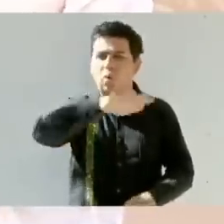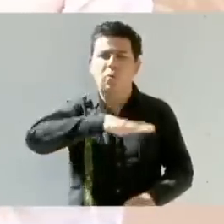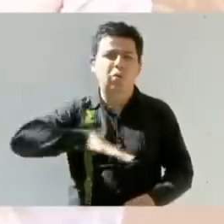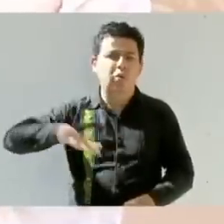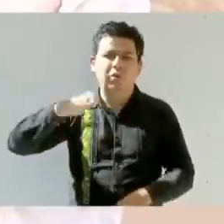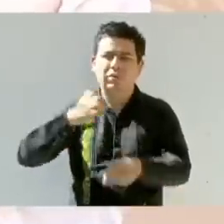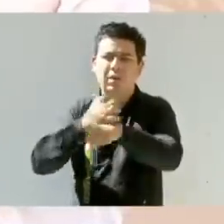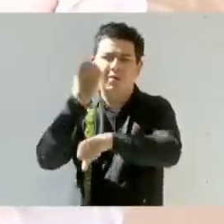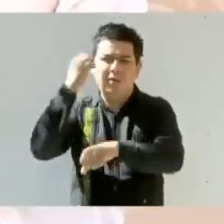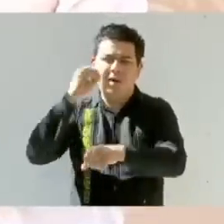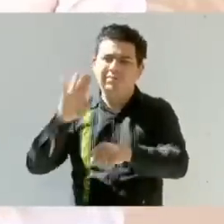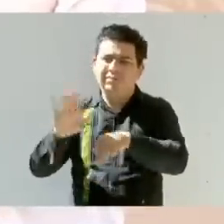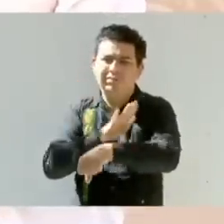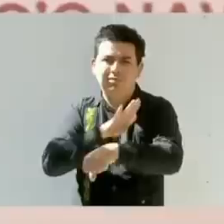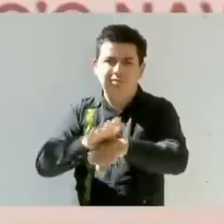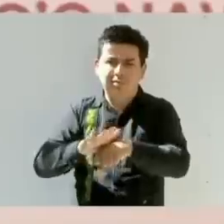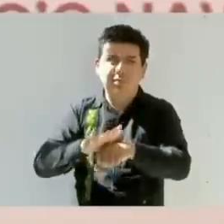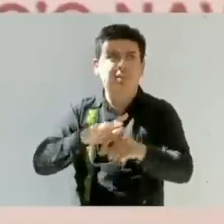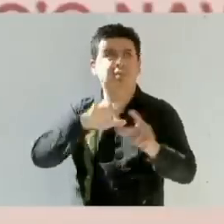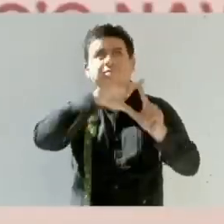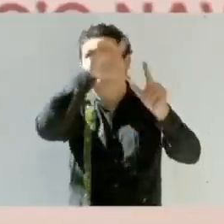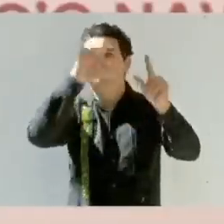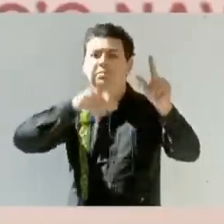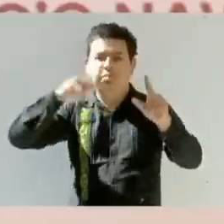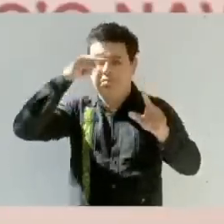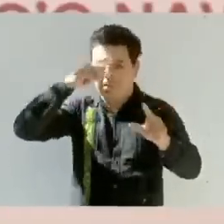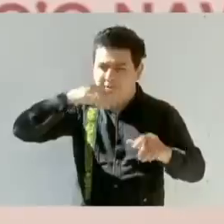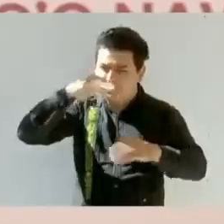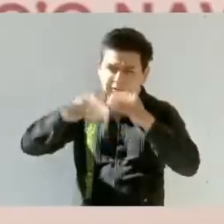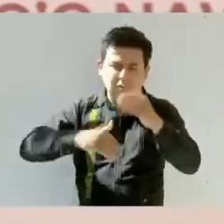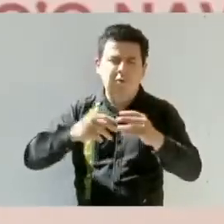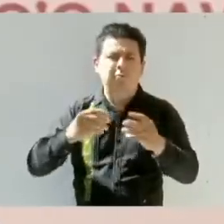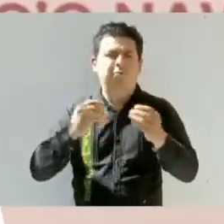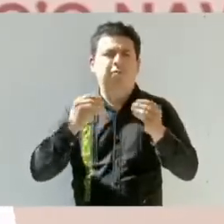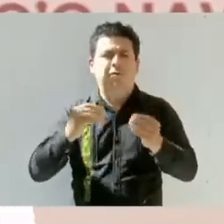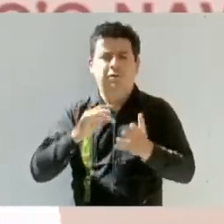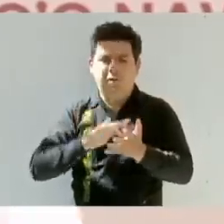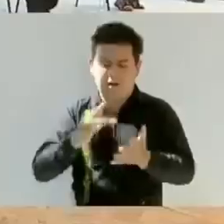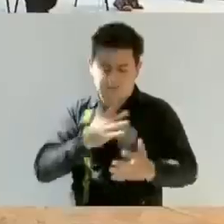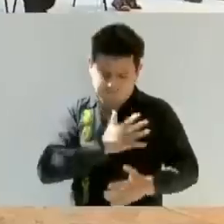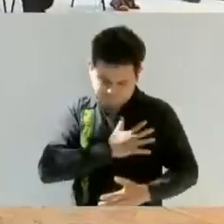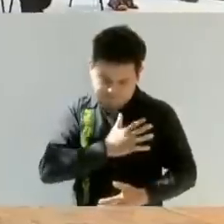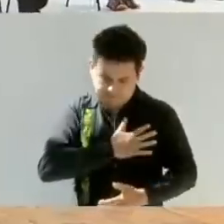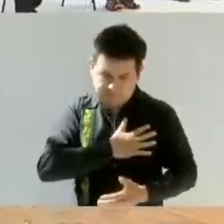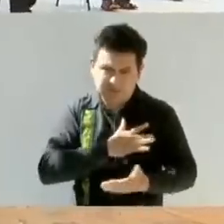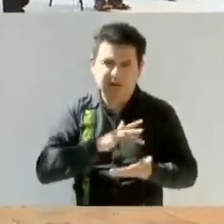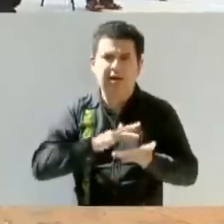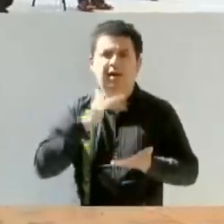Oaxaca, en el bien de la nación. Muchas gracias de todo corazón.